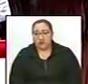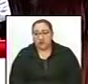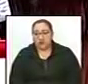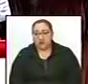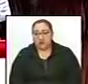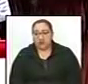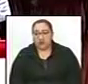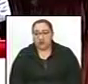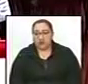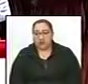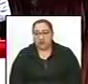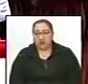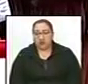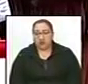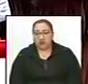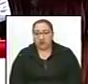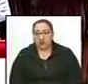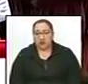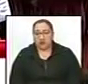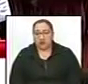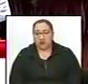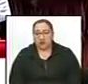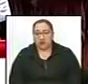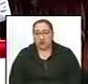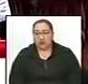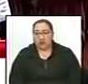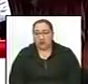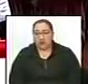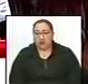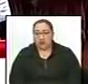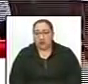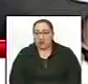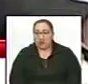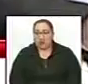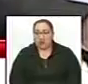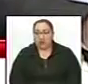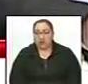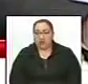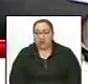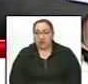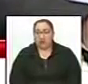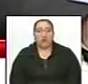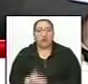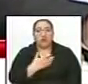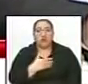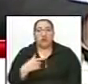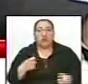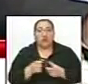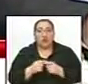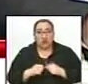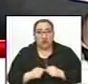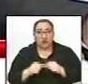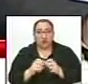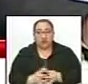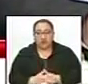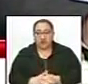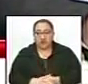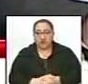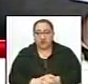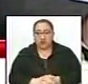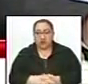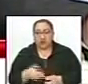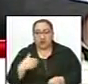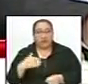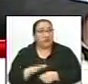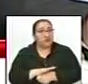continúe y pueda concluir, por favor, congresista Arce. Presidente, la comisión permanente tiene